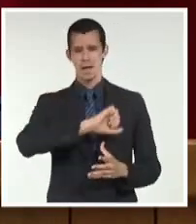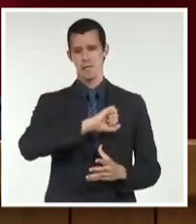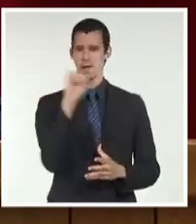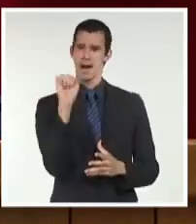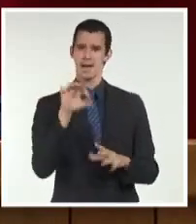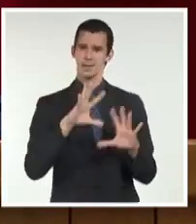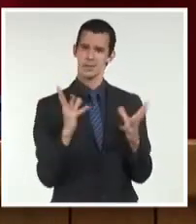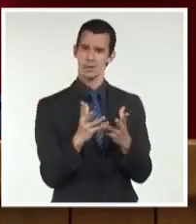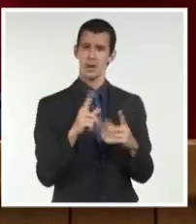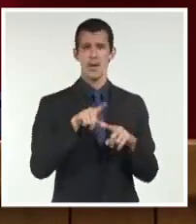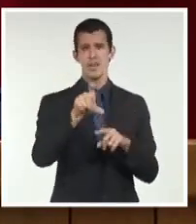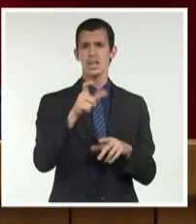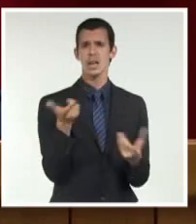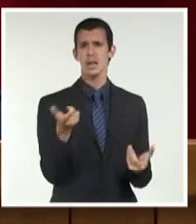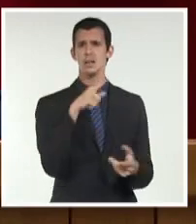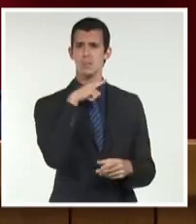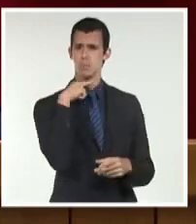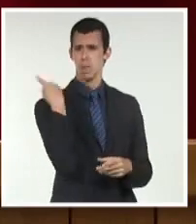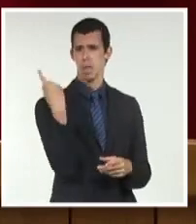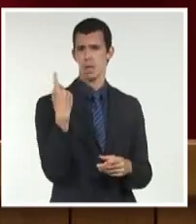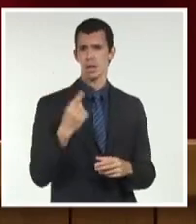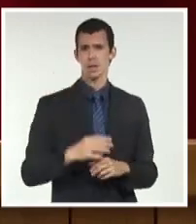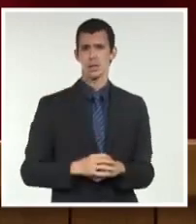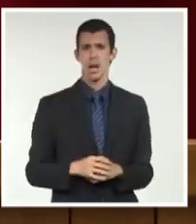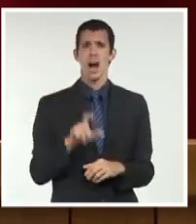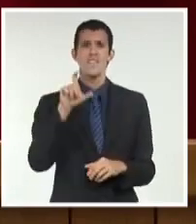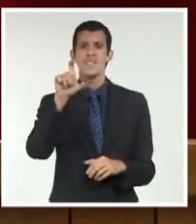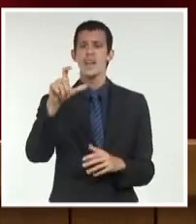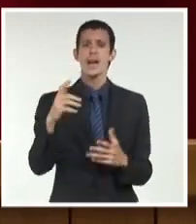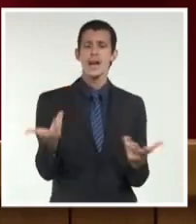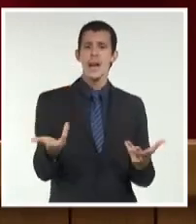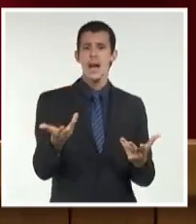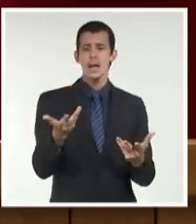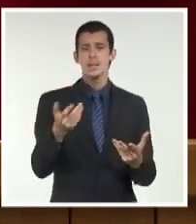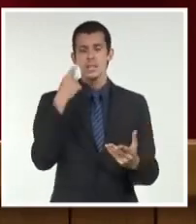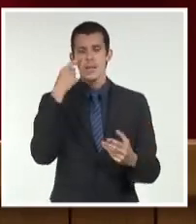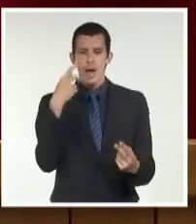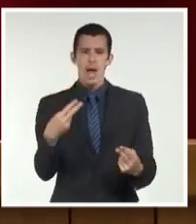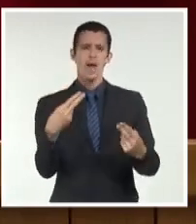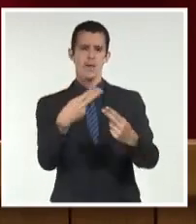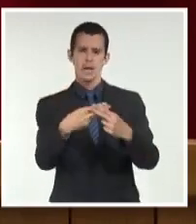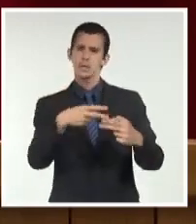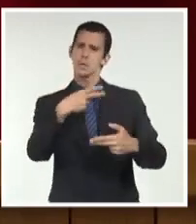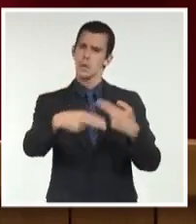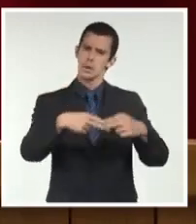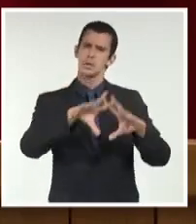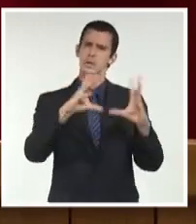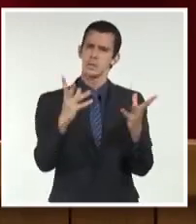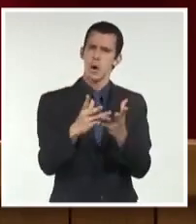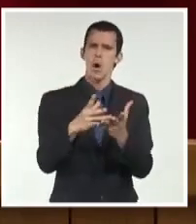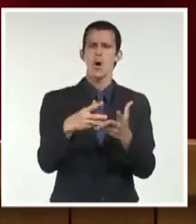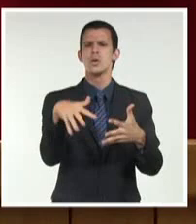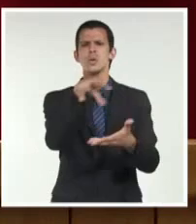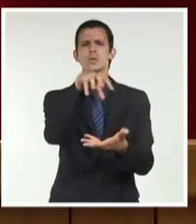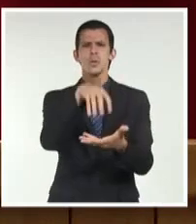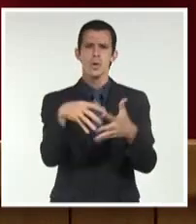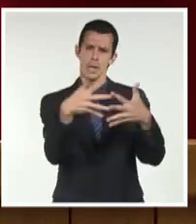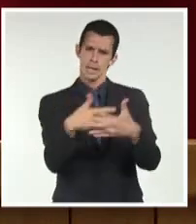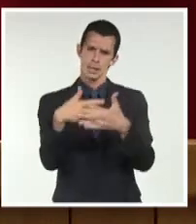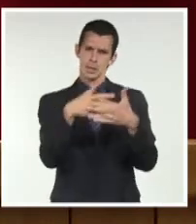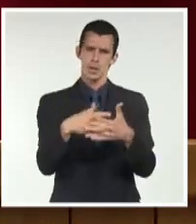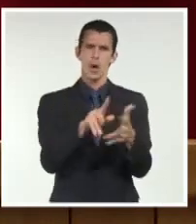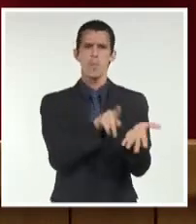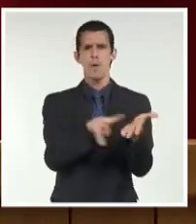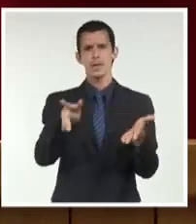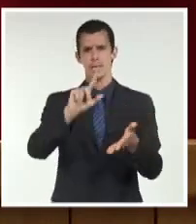a Cuba y otros países, la cumbre terminó mostrando el aislamiento de la política estadounidense hacia el hemisferio.